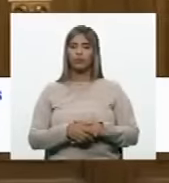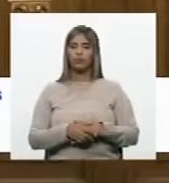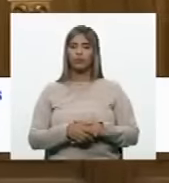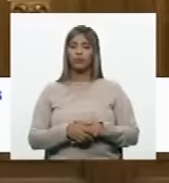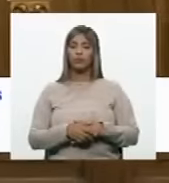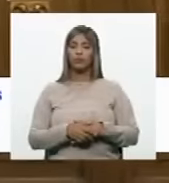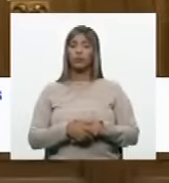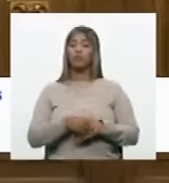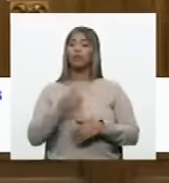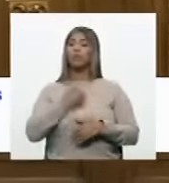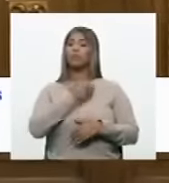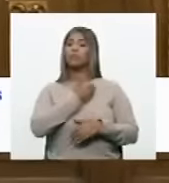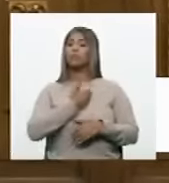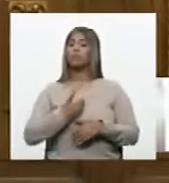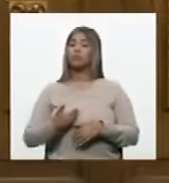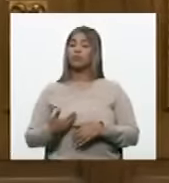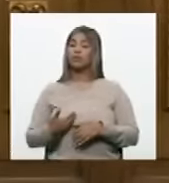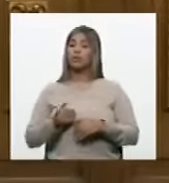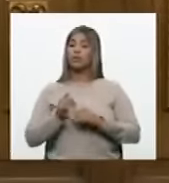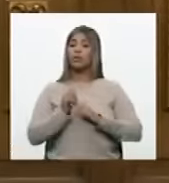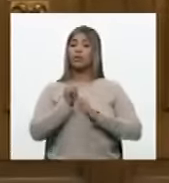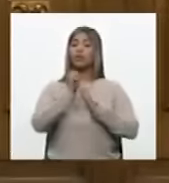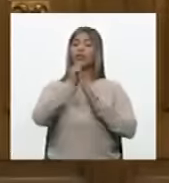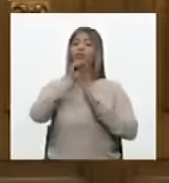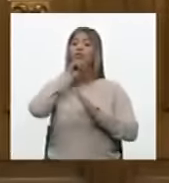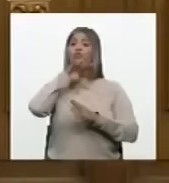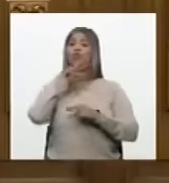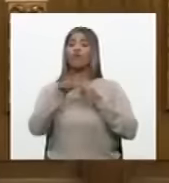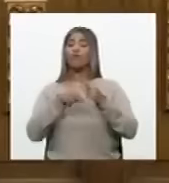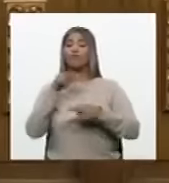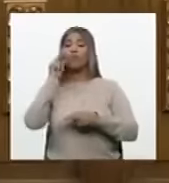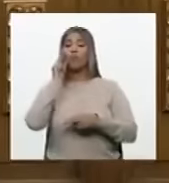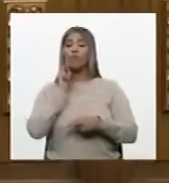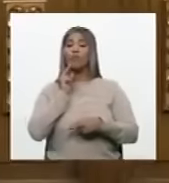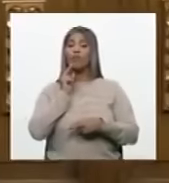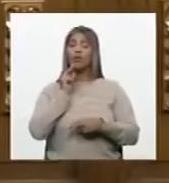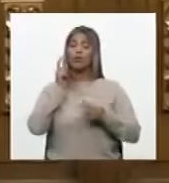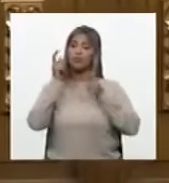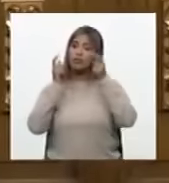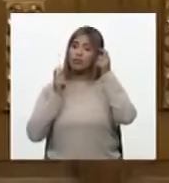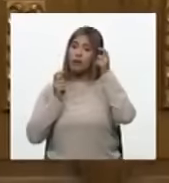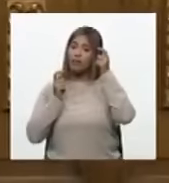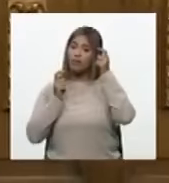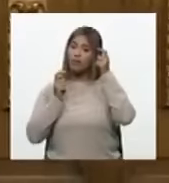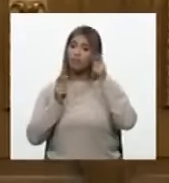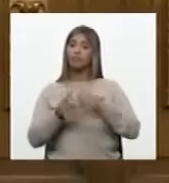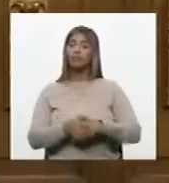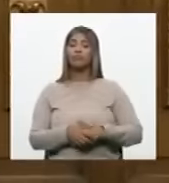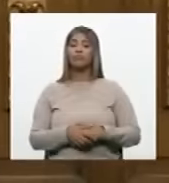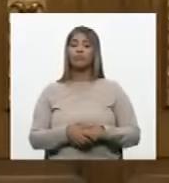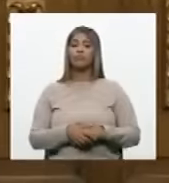nuestro comandante presidente, líder histórico de la Revolución Bolivariana, Hugo Chávez,